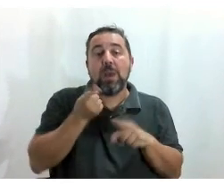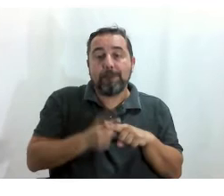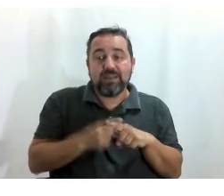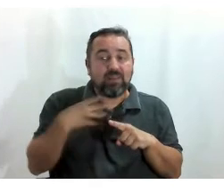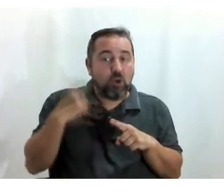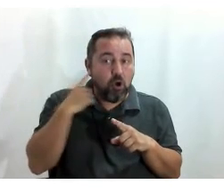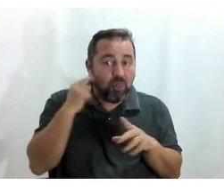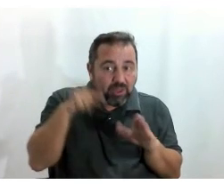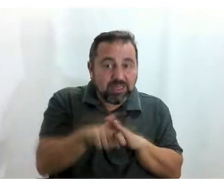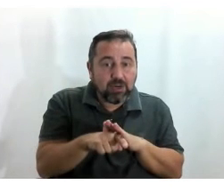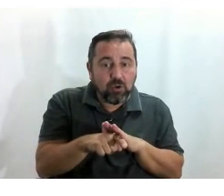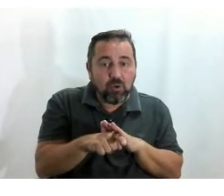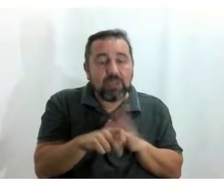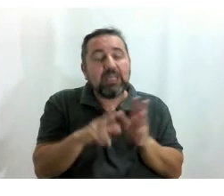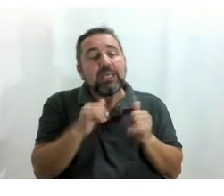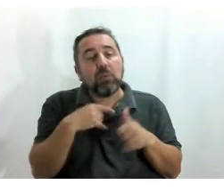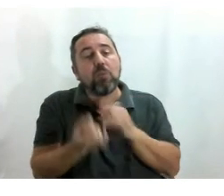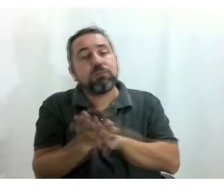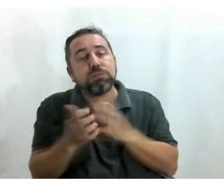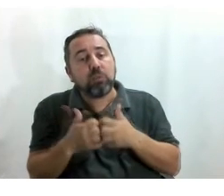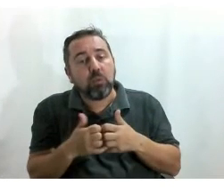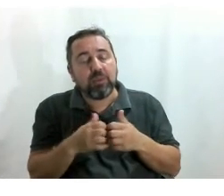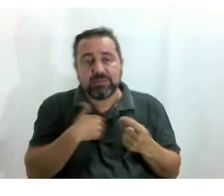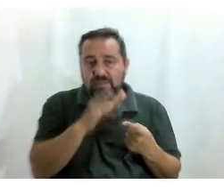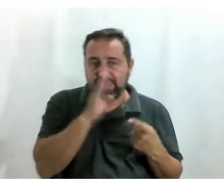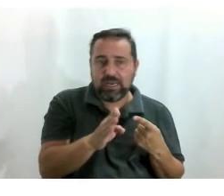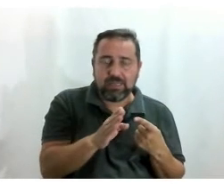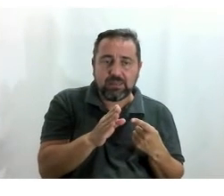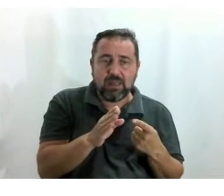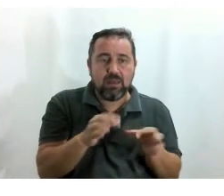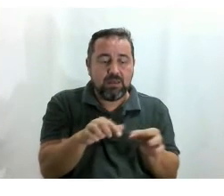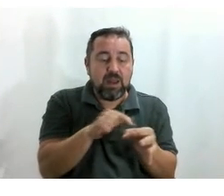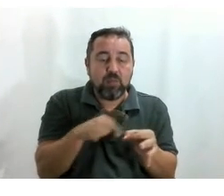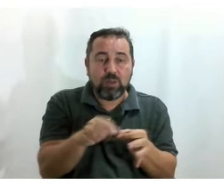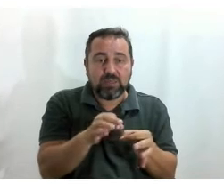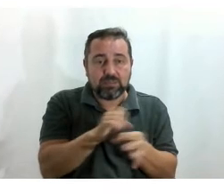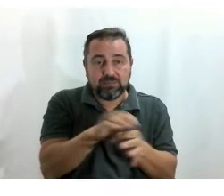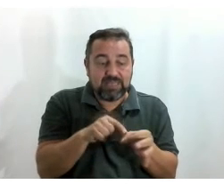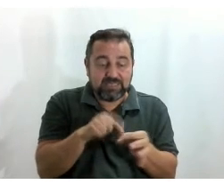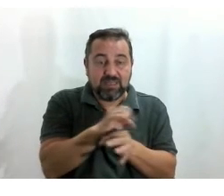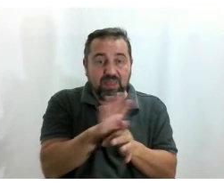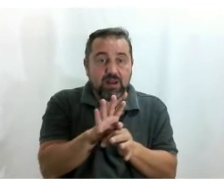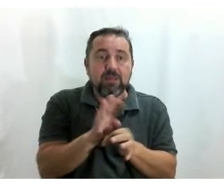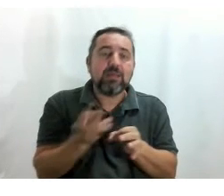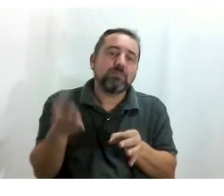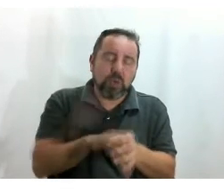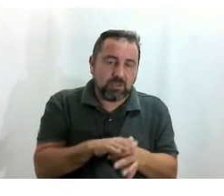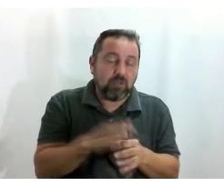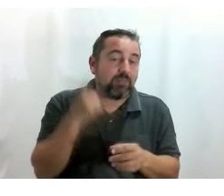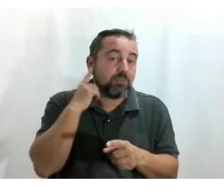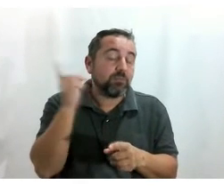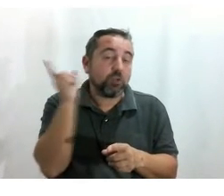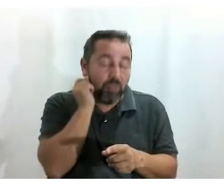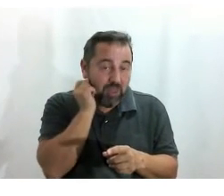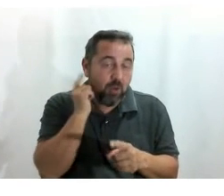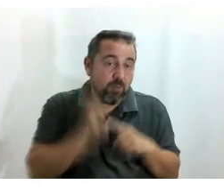oído interno, y producen de manera directa la muerte de las células ciliadas, con lo cual la sordera o la hipoacusia que se produce